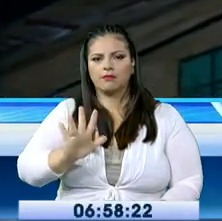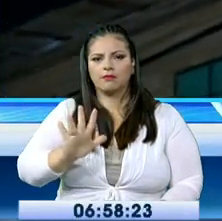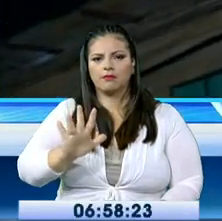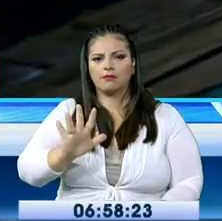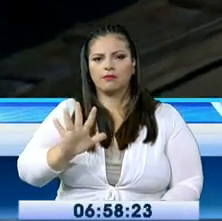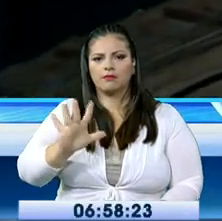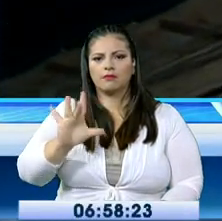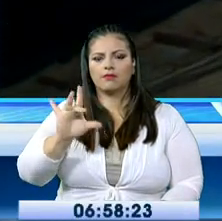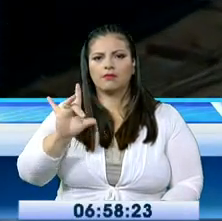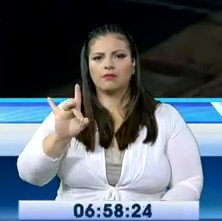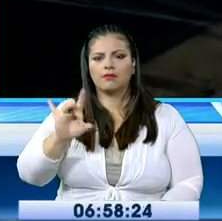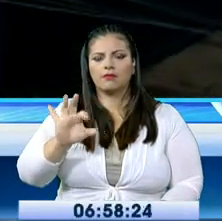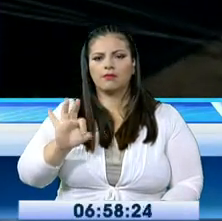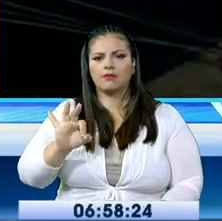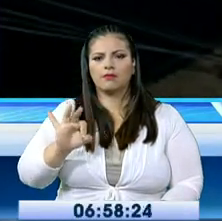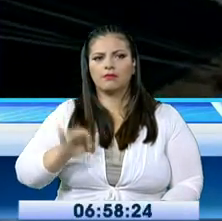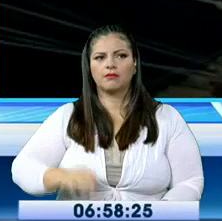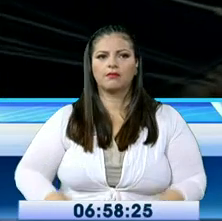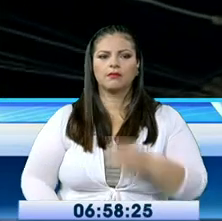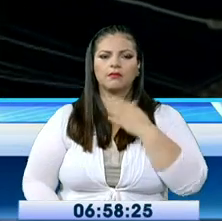75